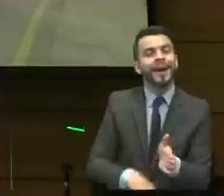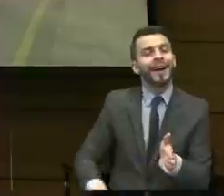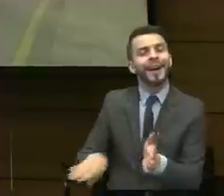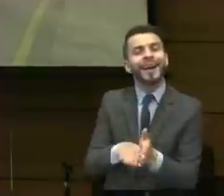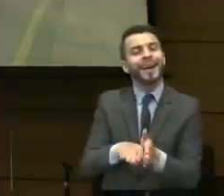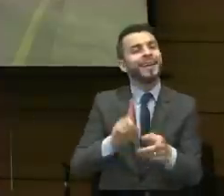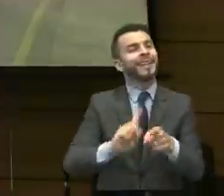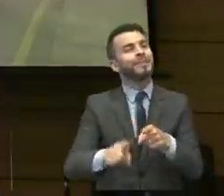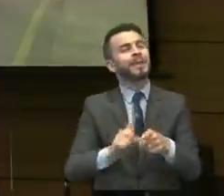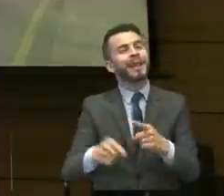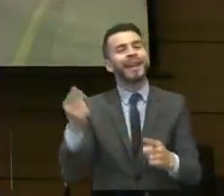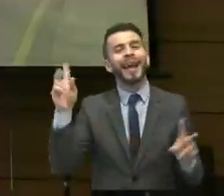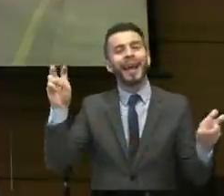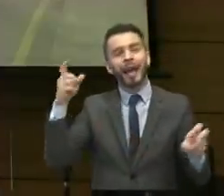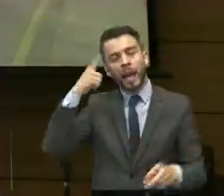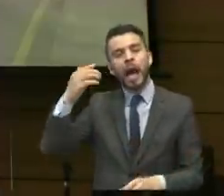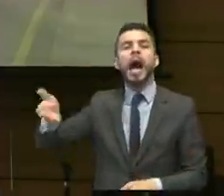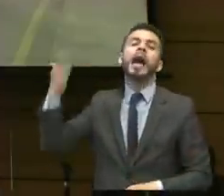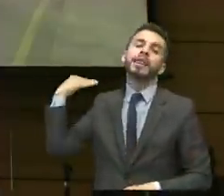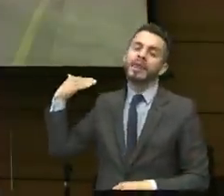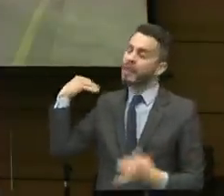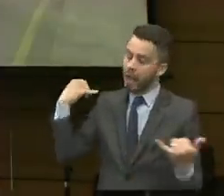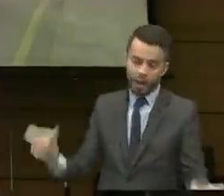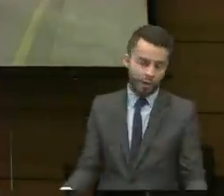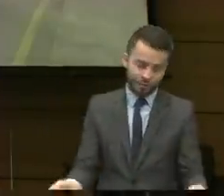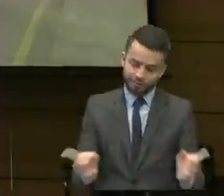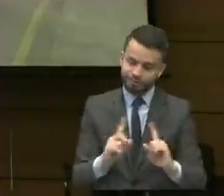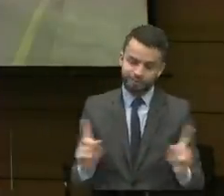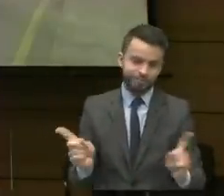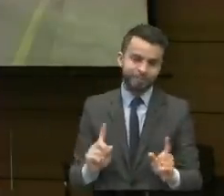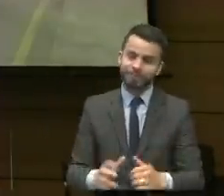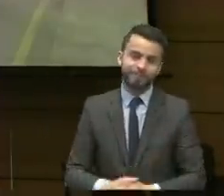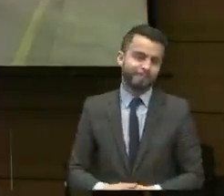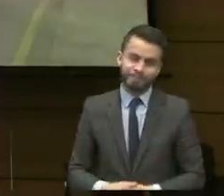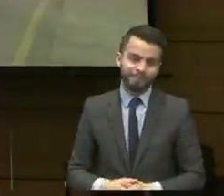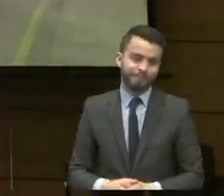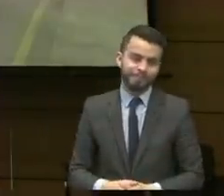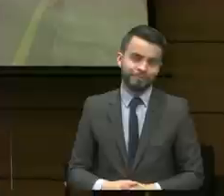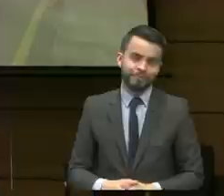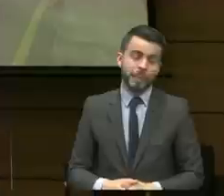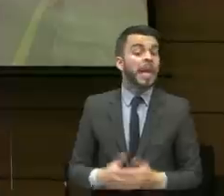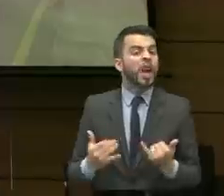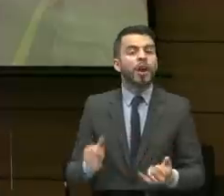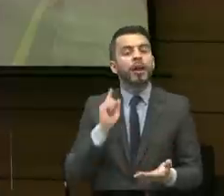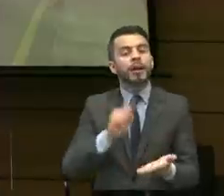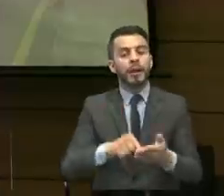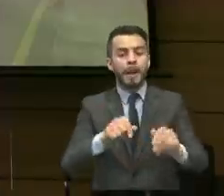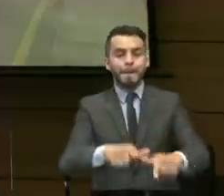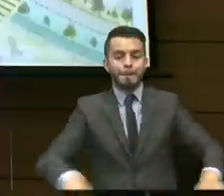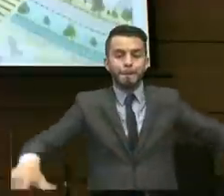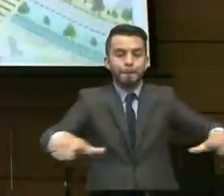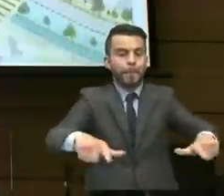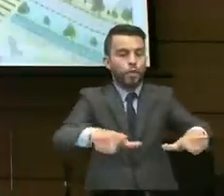aquí. Por eso era que había que correr todo para allá. Ya no será así.